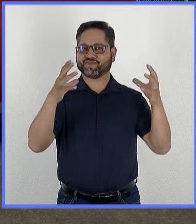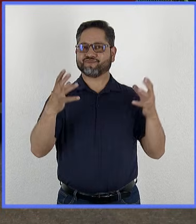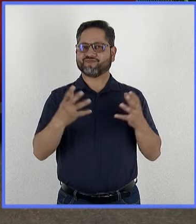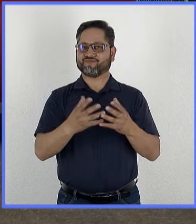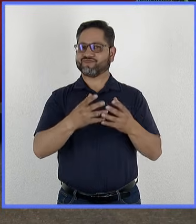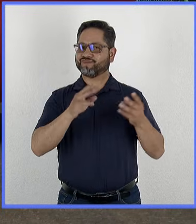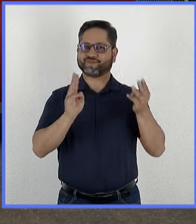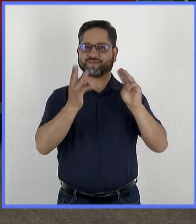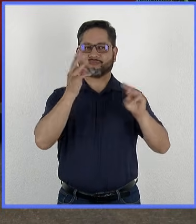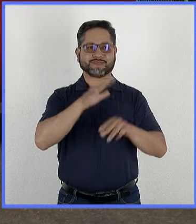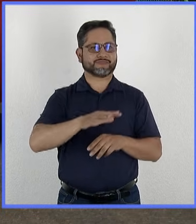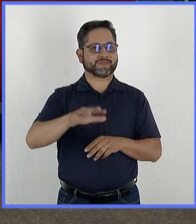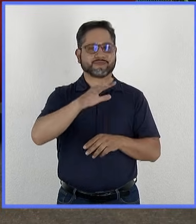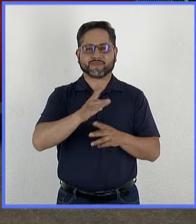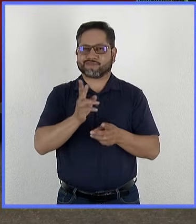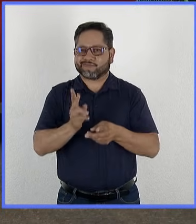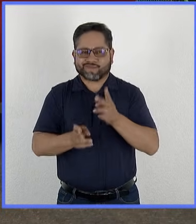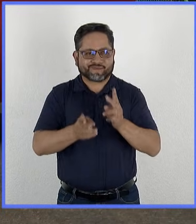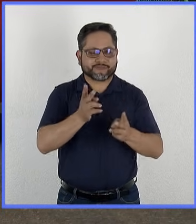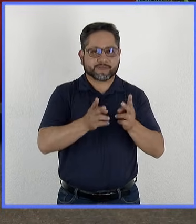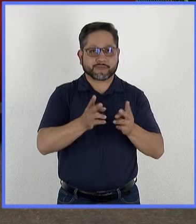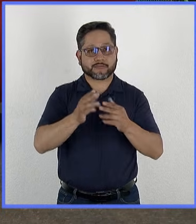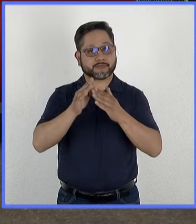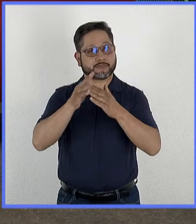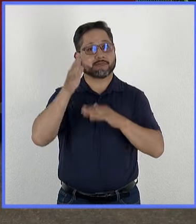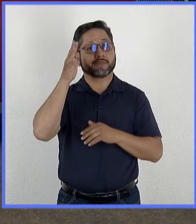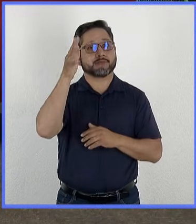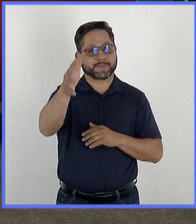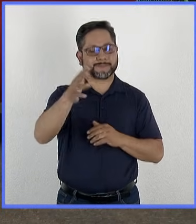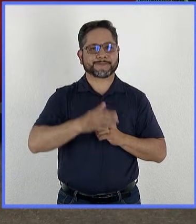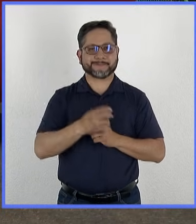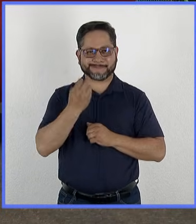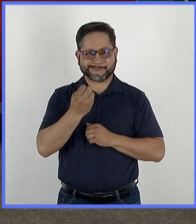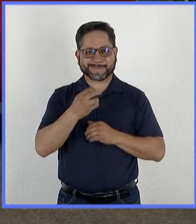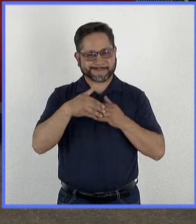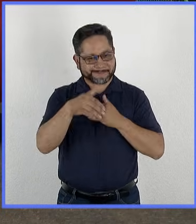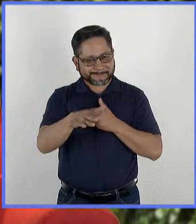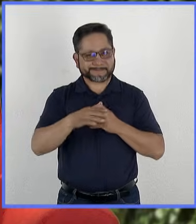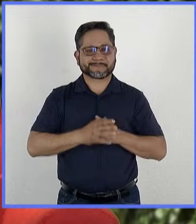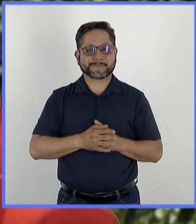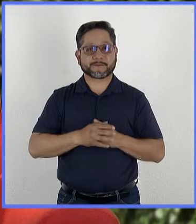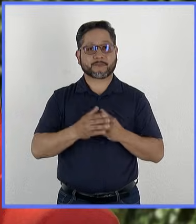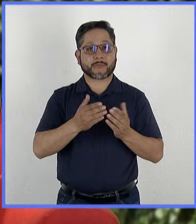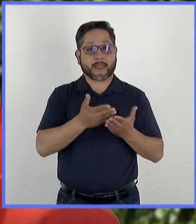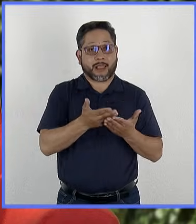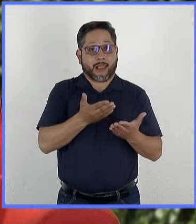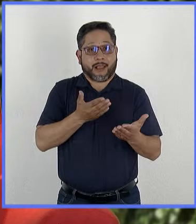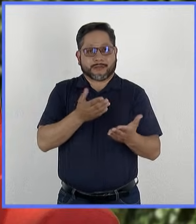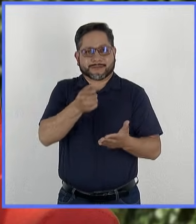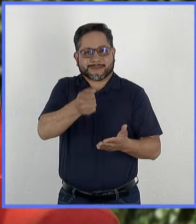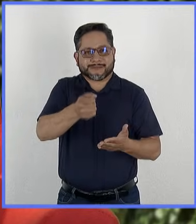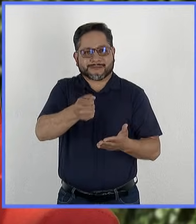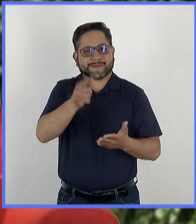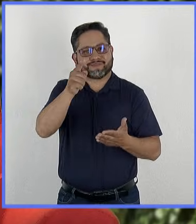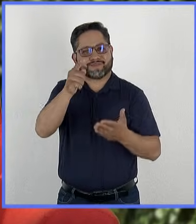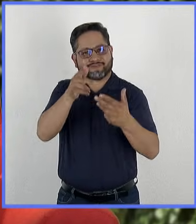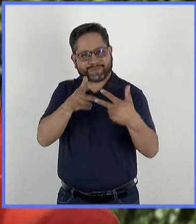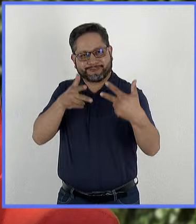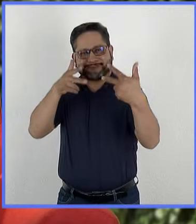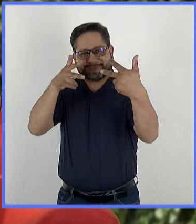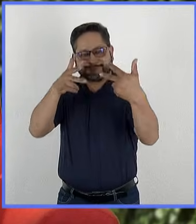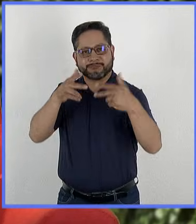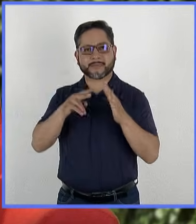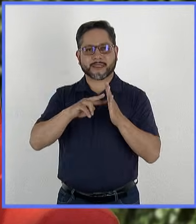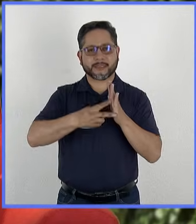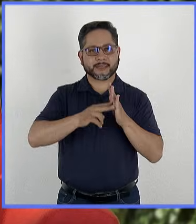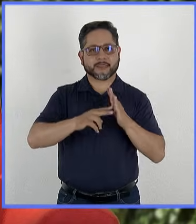que tenemos que estar hablando hoy, pero también en el futuro. Pues vamos a platicar de todo esto, doctor, pero antes saludamos a la distancia al